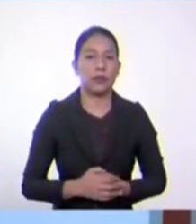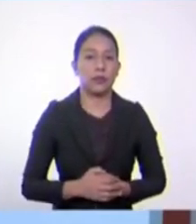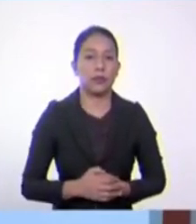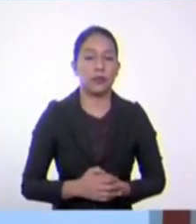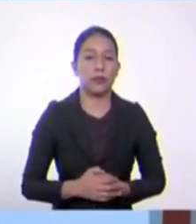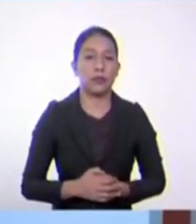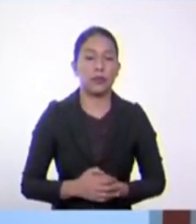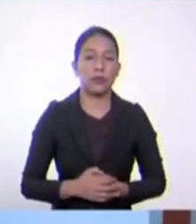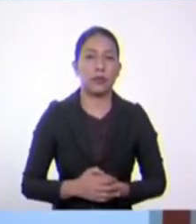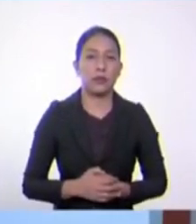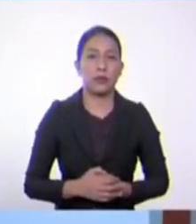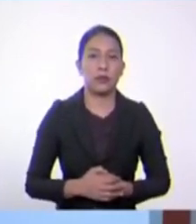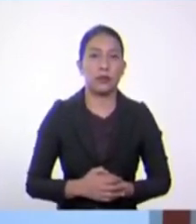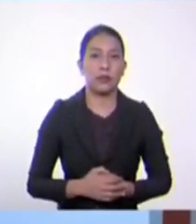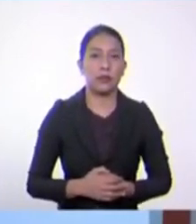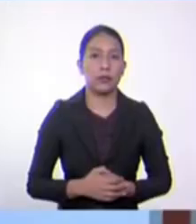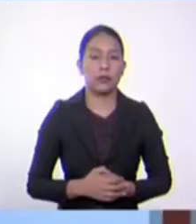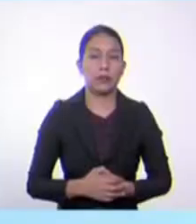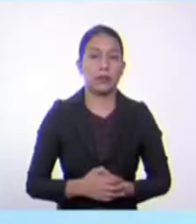grandis.